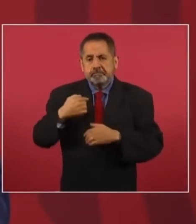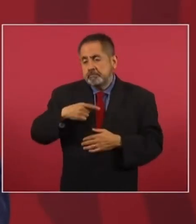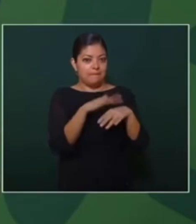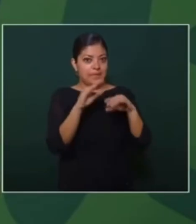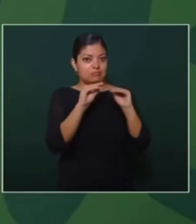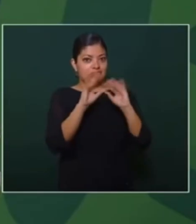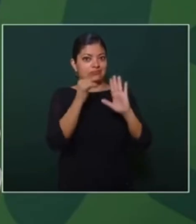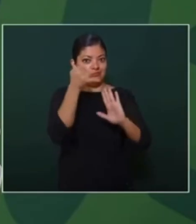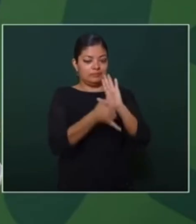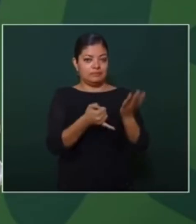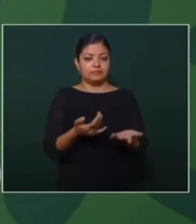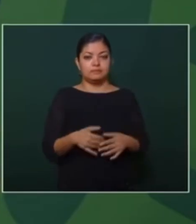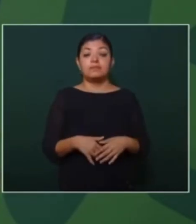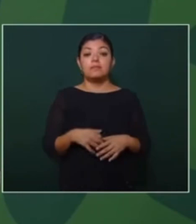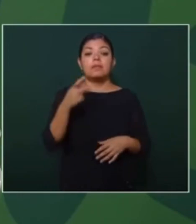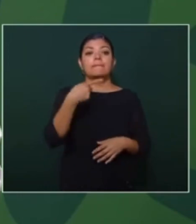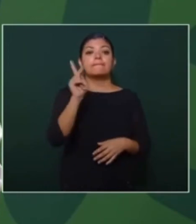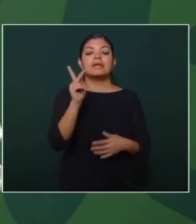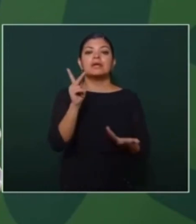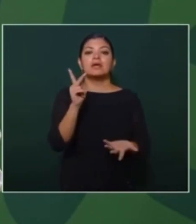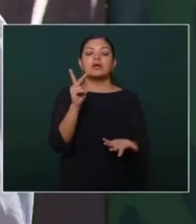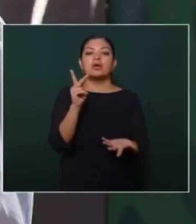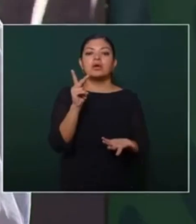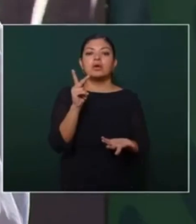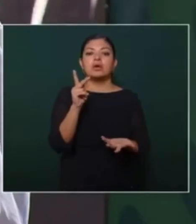brazos cruzados. No vamos a